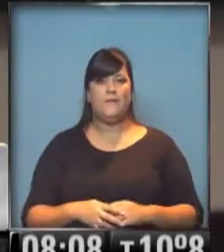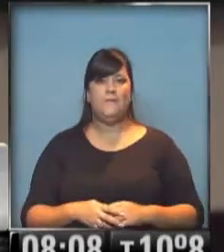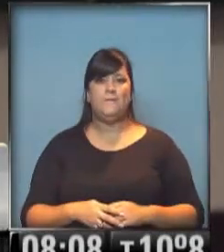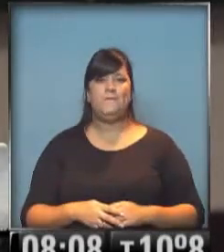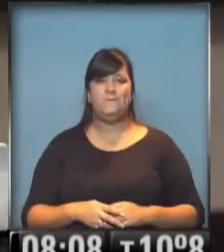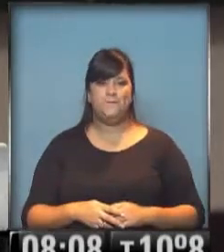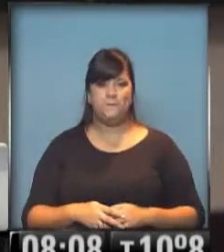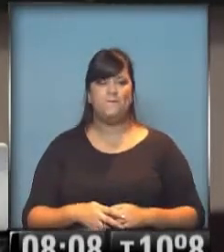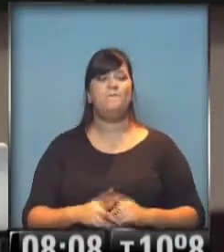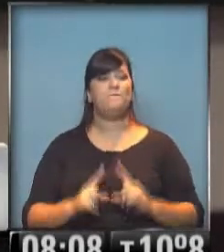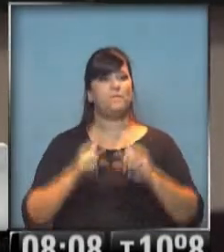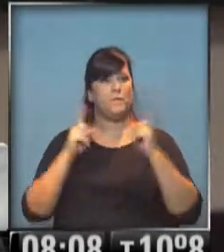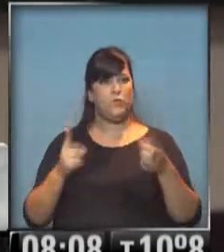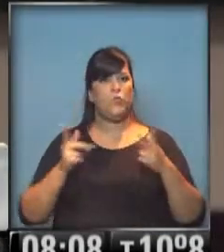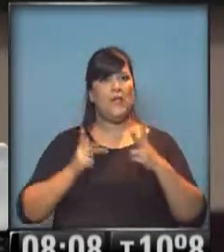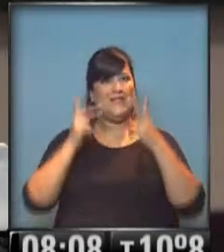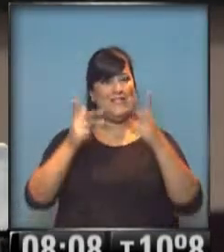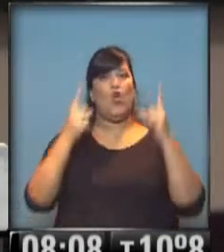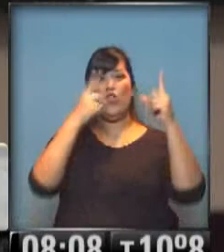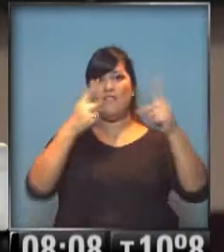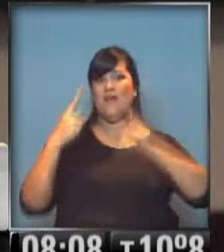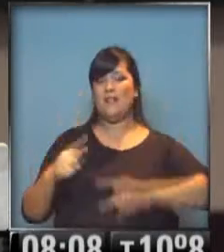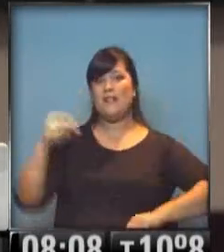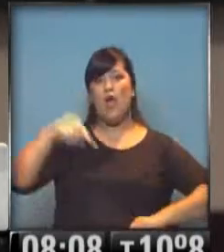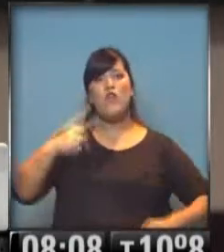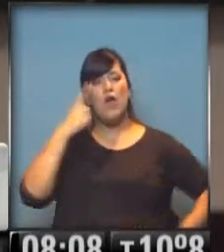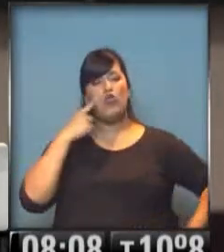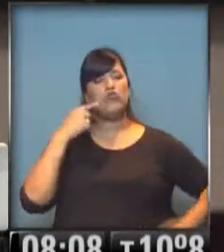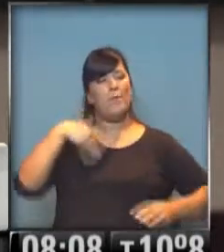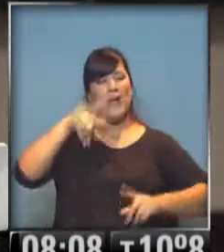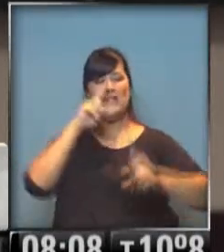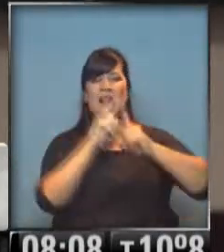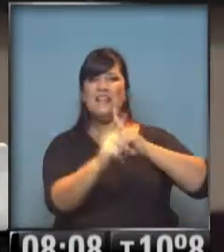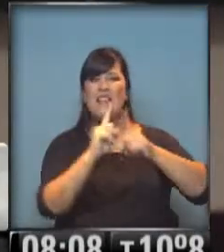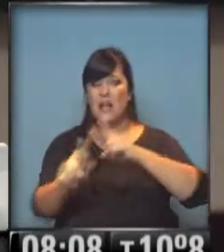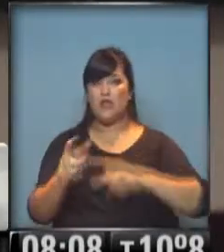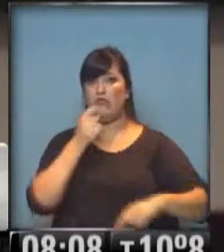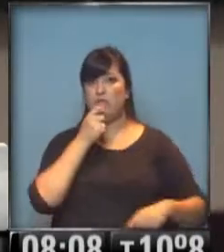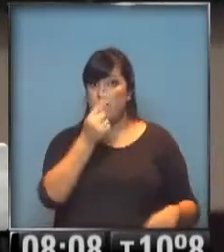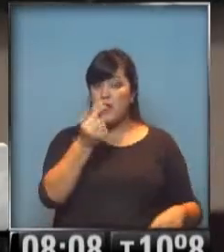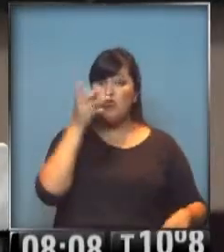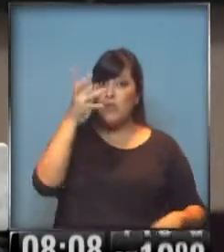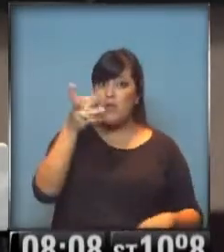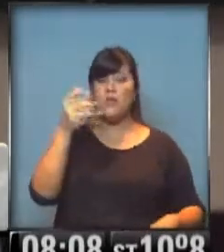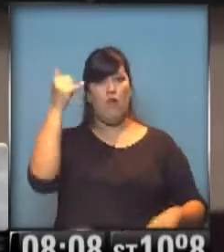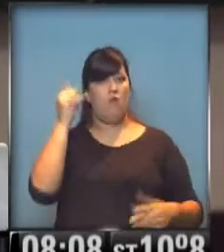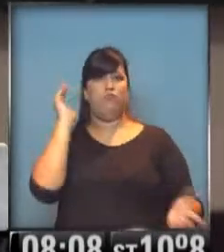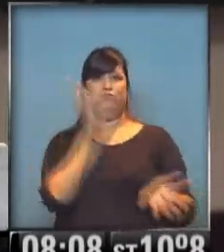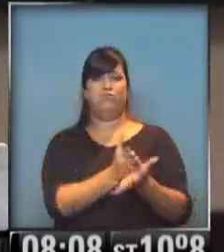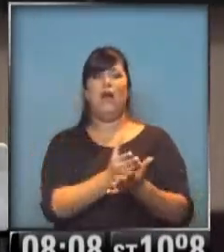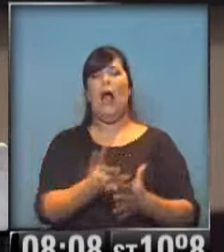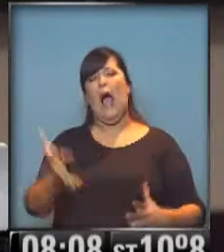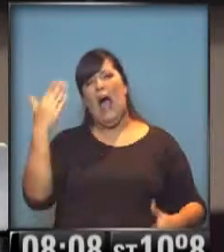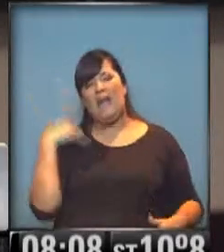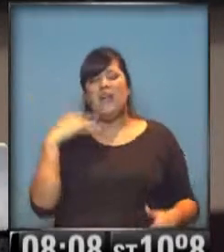de todas formas digo a diferencia del anterior es un control mucho más directo que tenés y si estás abusando el precio que sancionó antes tenía que ver